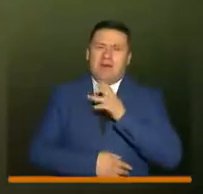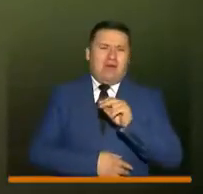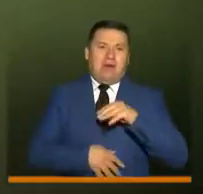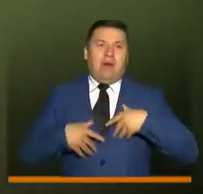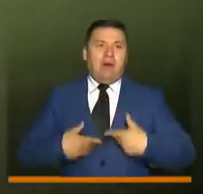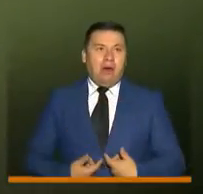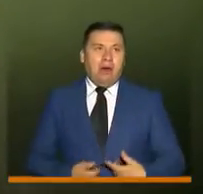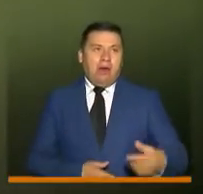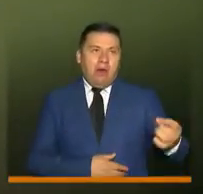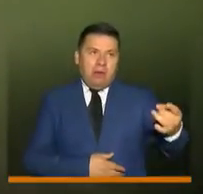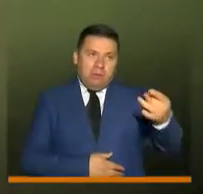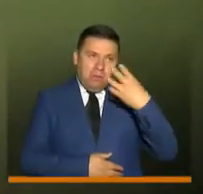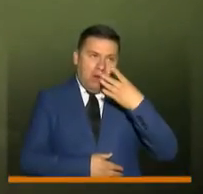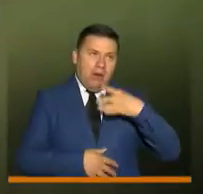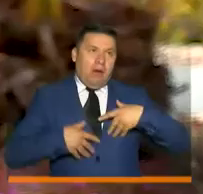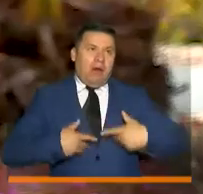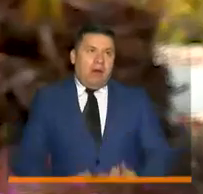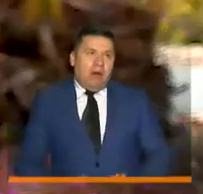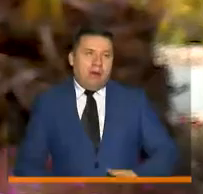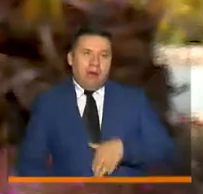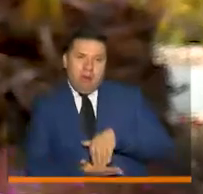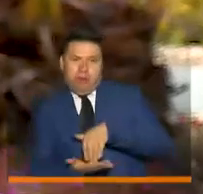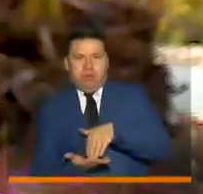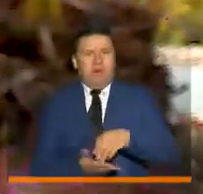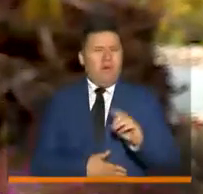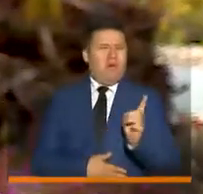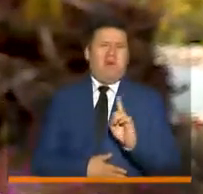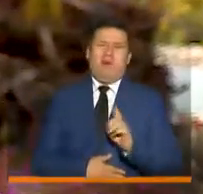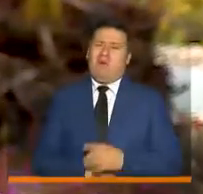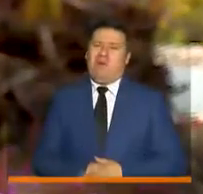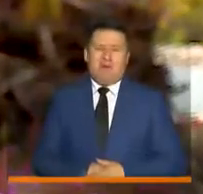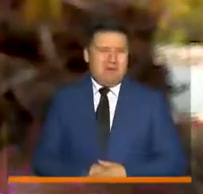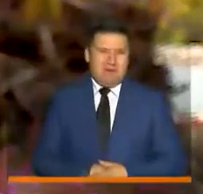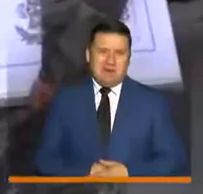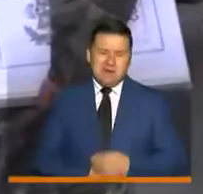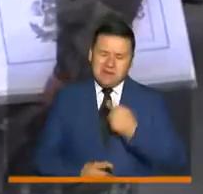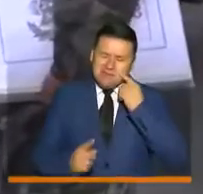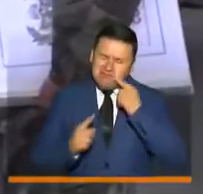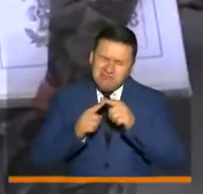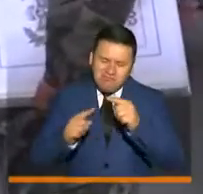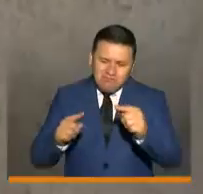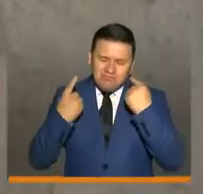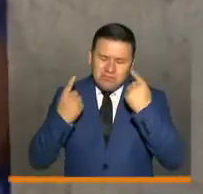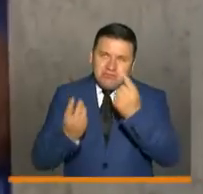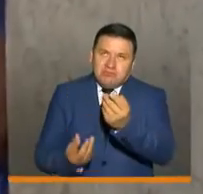ni vencer, ni cansar. Ese es nuestro mantra.